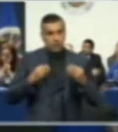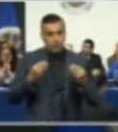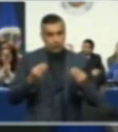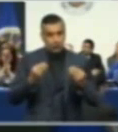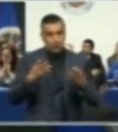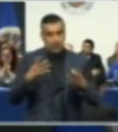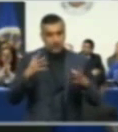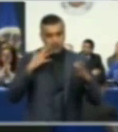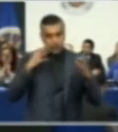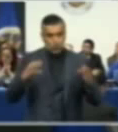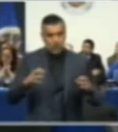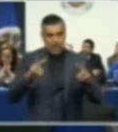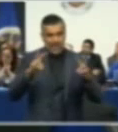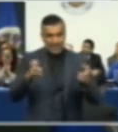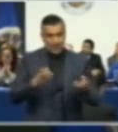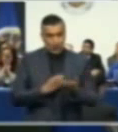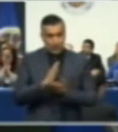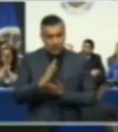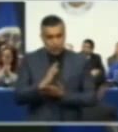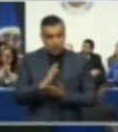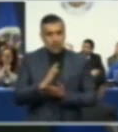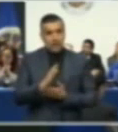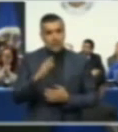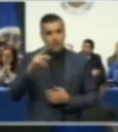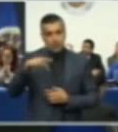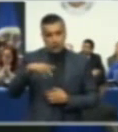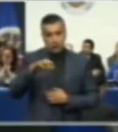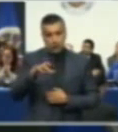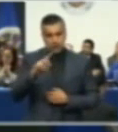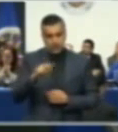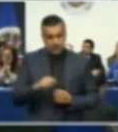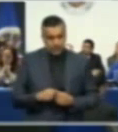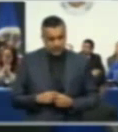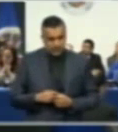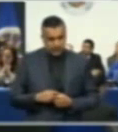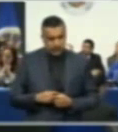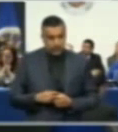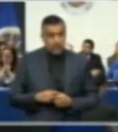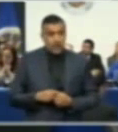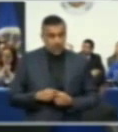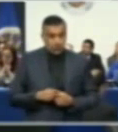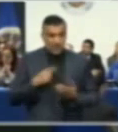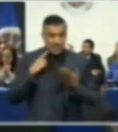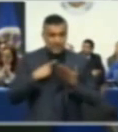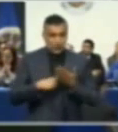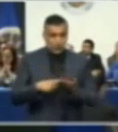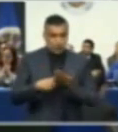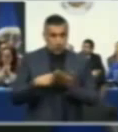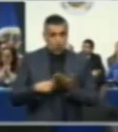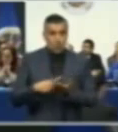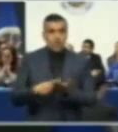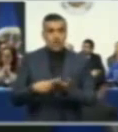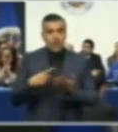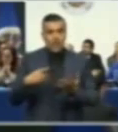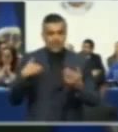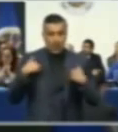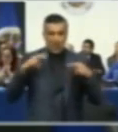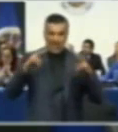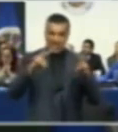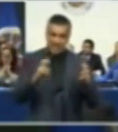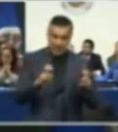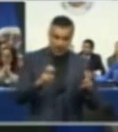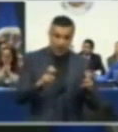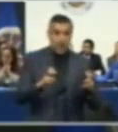y decisión el tema de los derechos humanos de las personas con discapacidad, que es una discusión que ha estado en el tema, pero